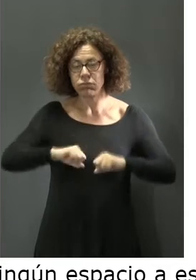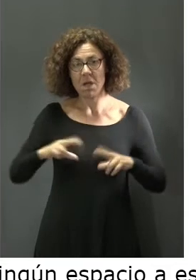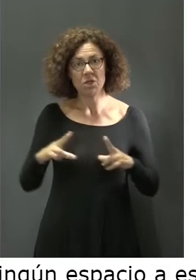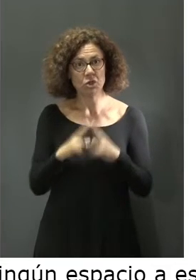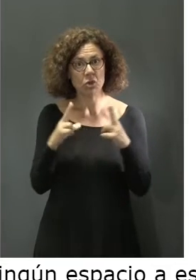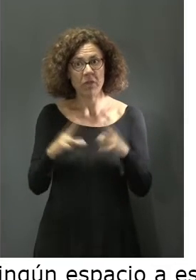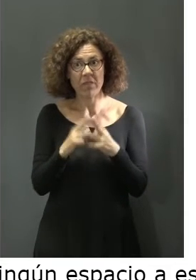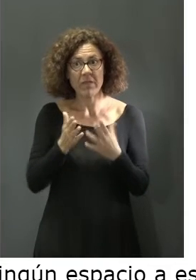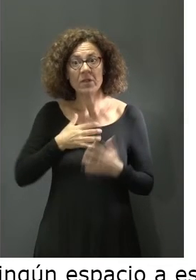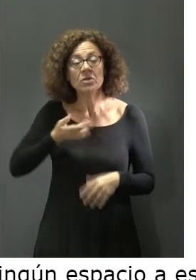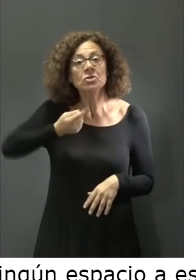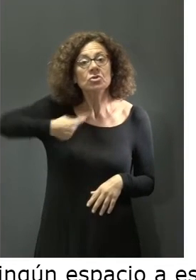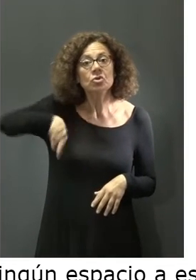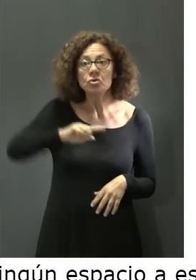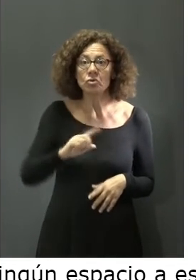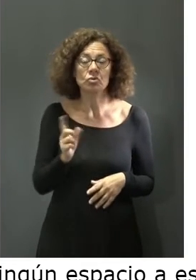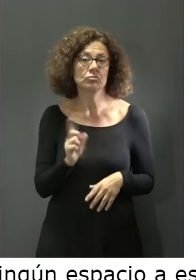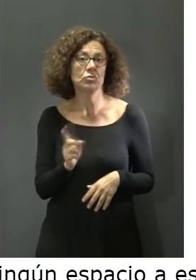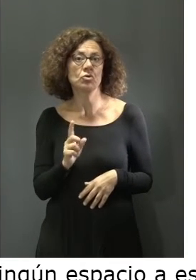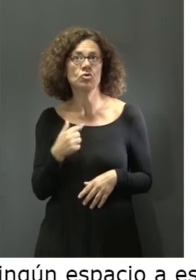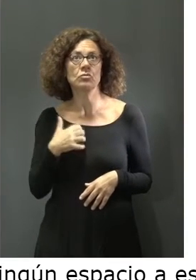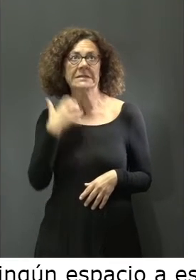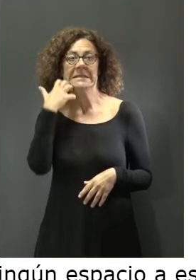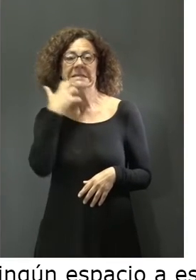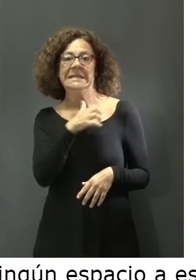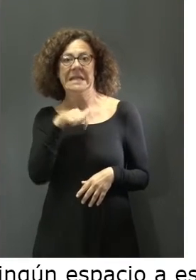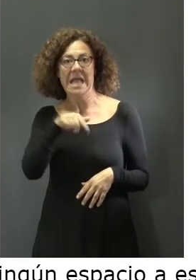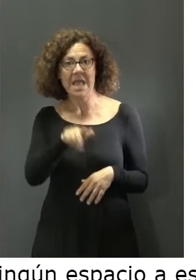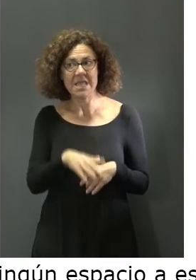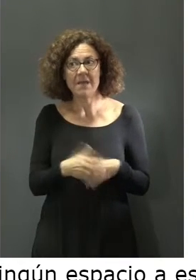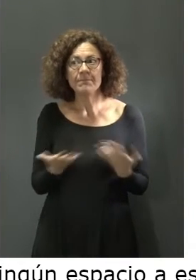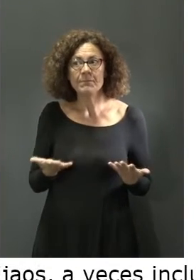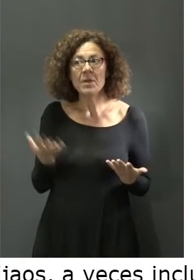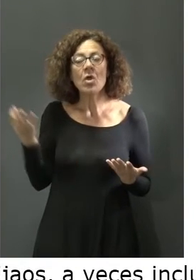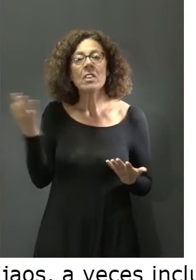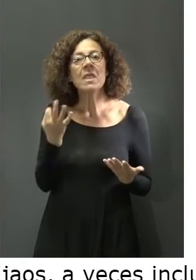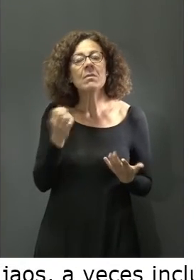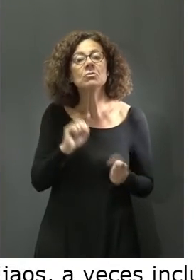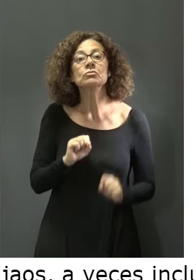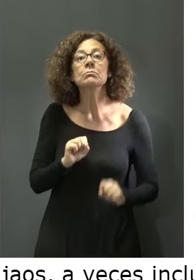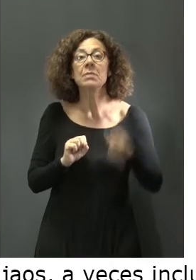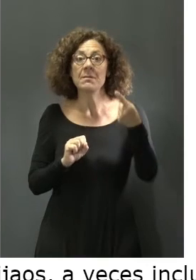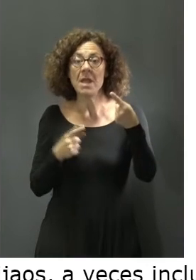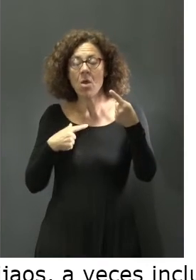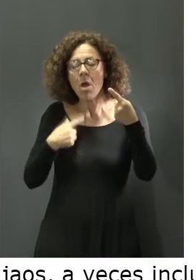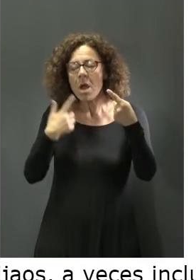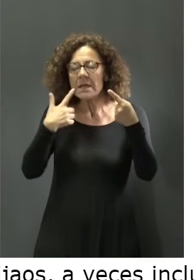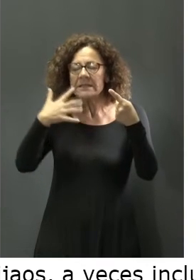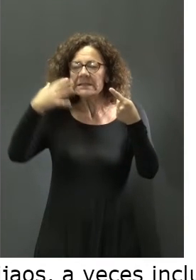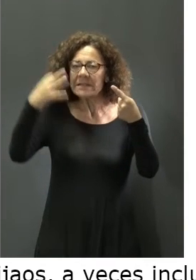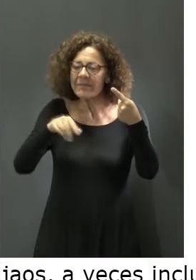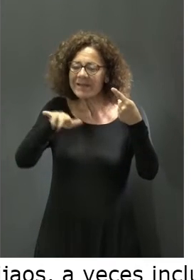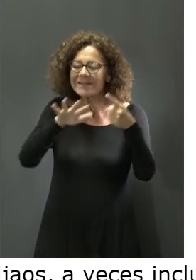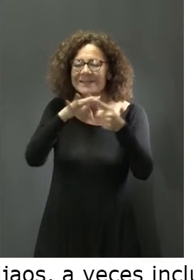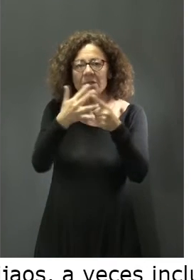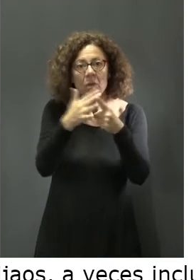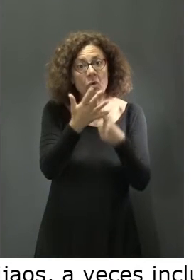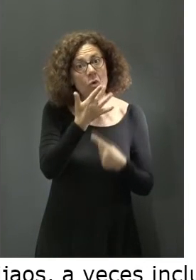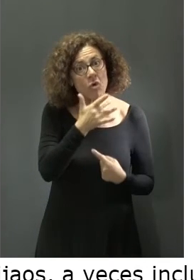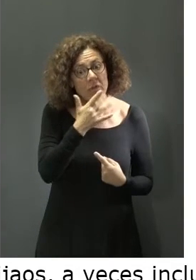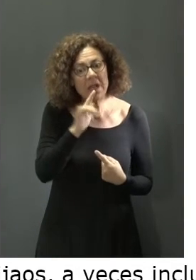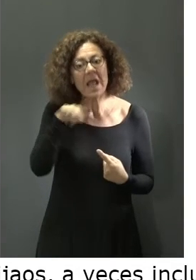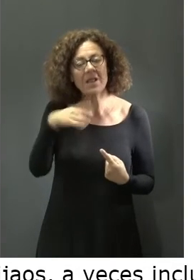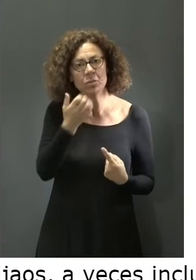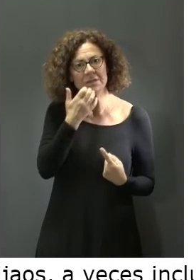entonces nosotros no somos tampoco extraños a ellas. Lo que pasa es que tenemos que primero tomar conciencia de esas situaciones y después, que